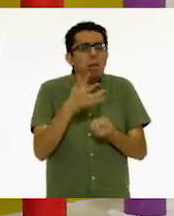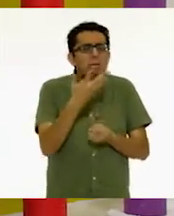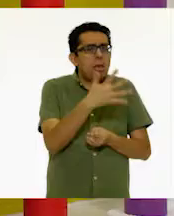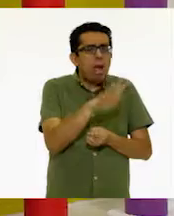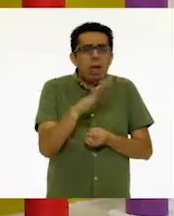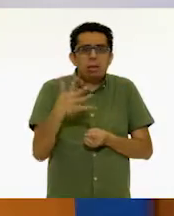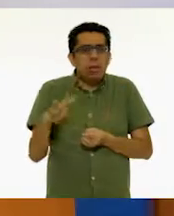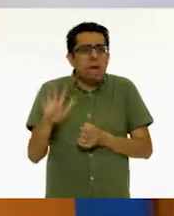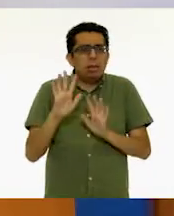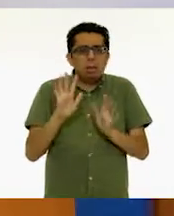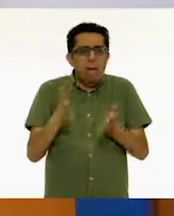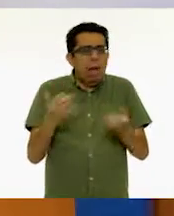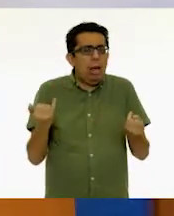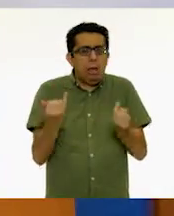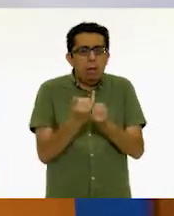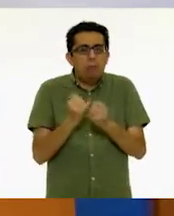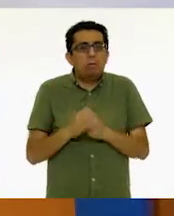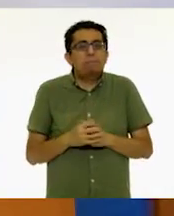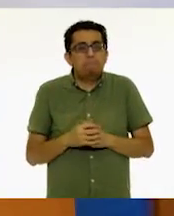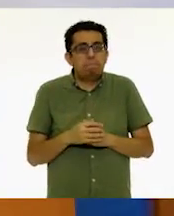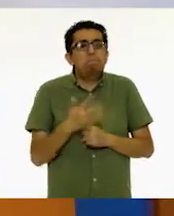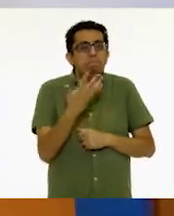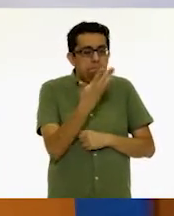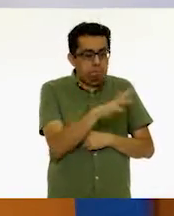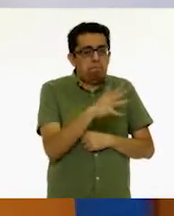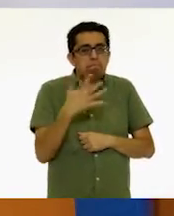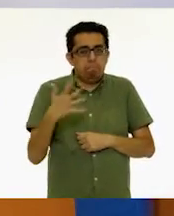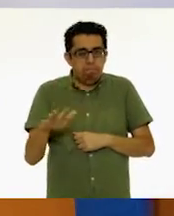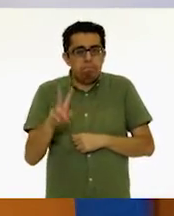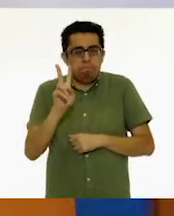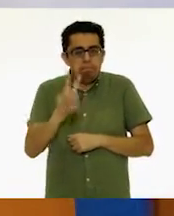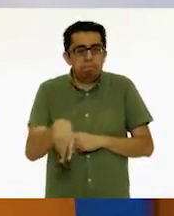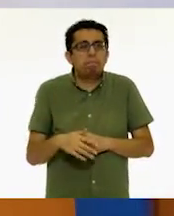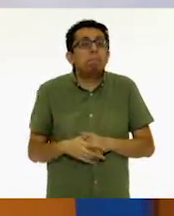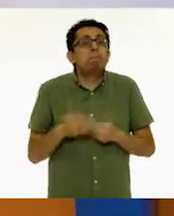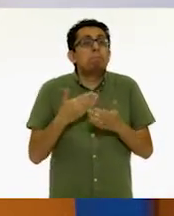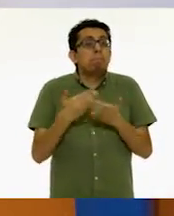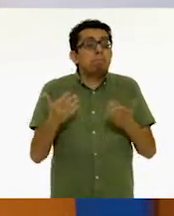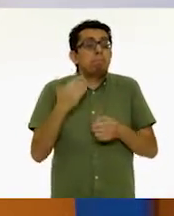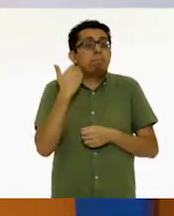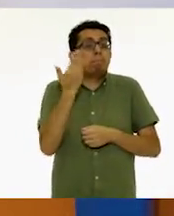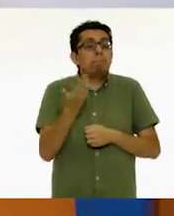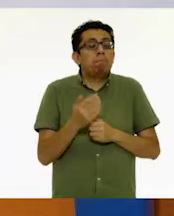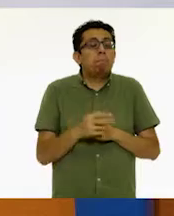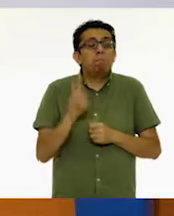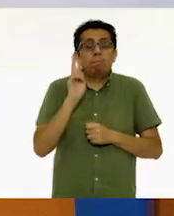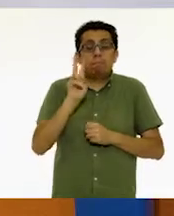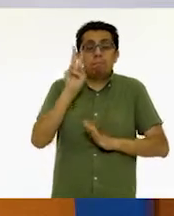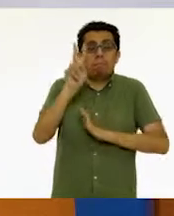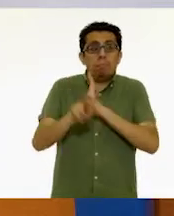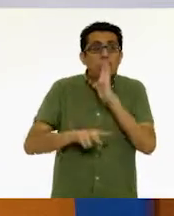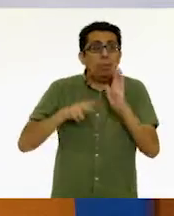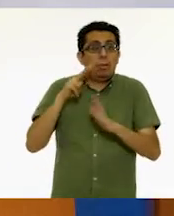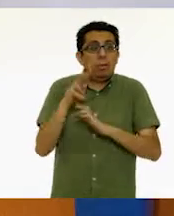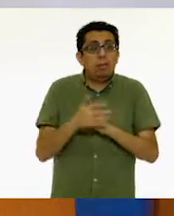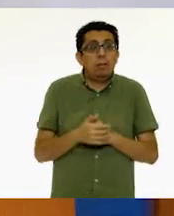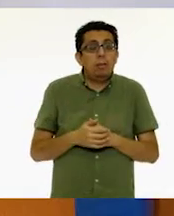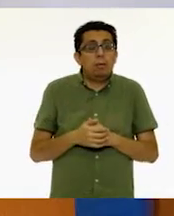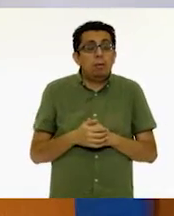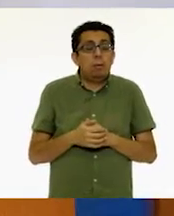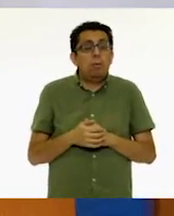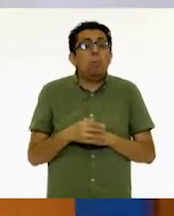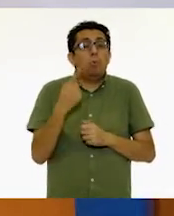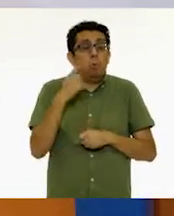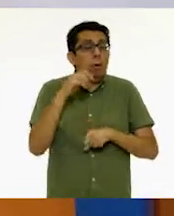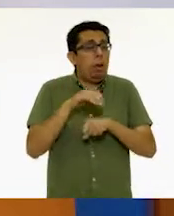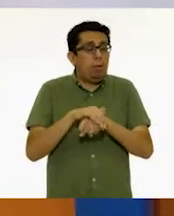fichas. Sí, fueron de 10 fichas. Bueno, y ahora quiero que veamos un video de uno de los grandes